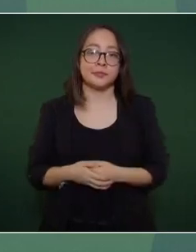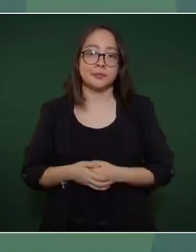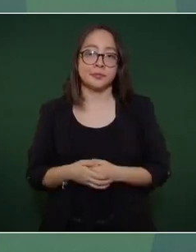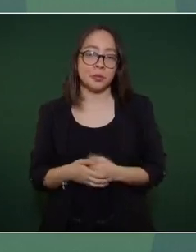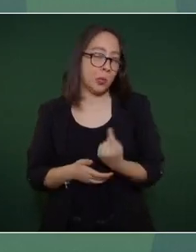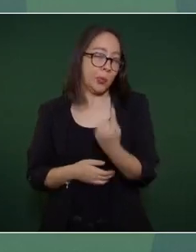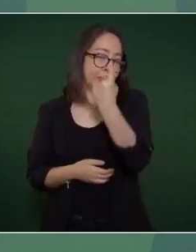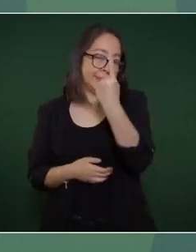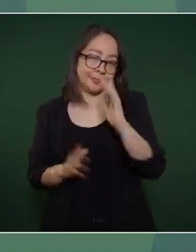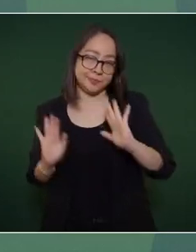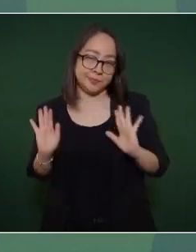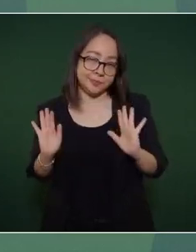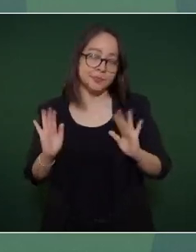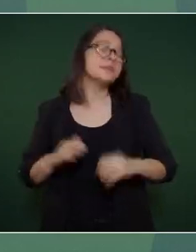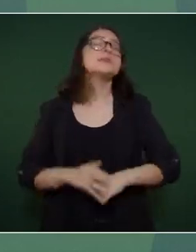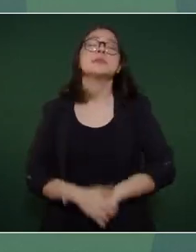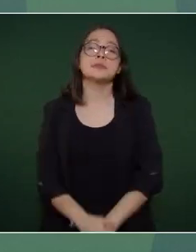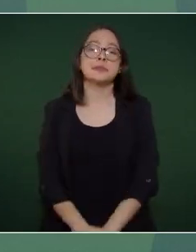uno nada más,